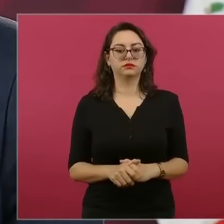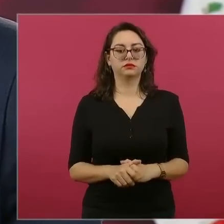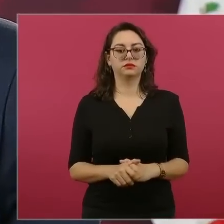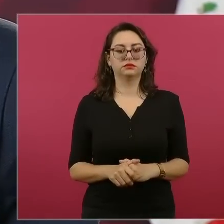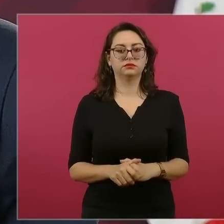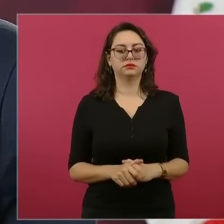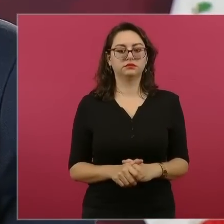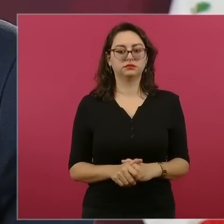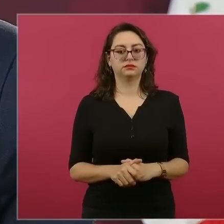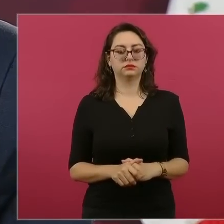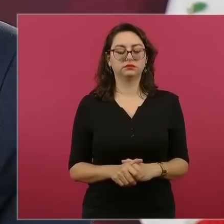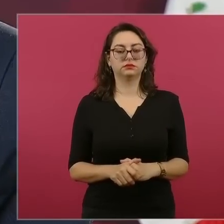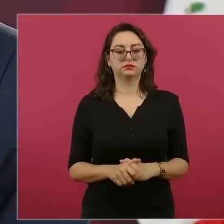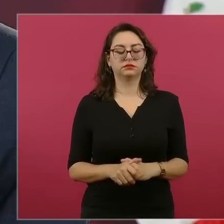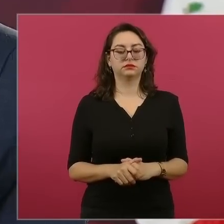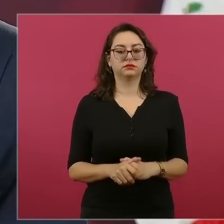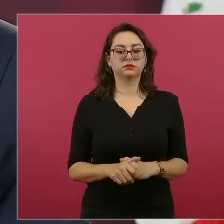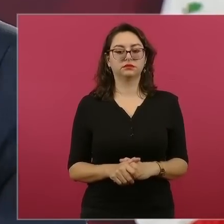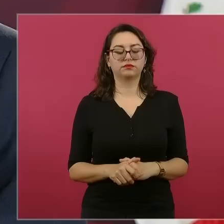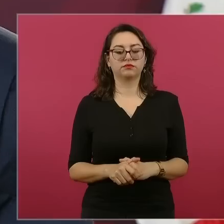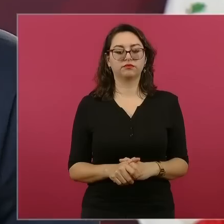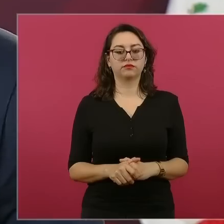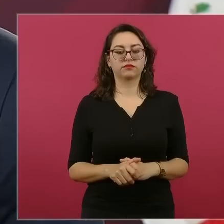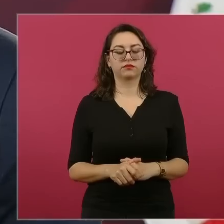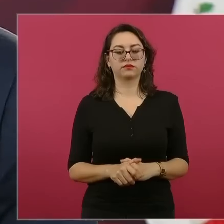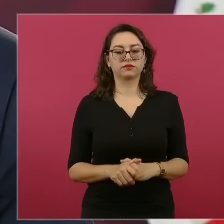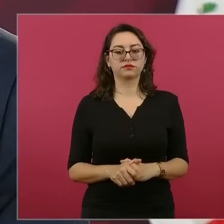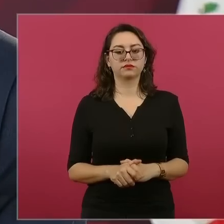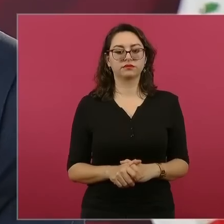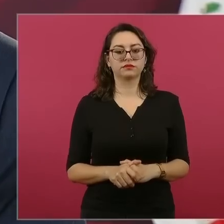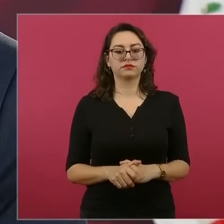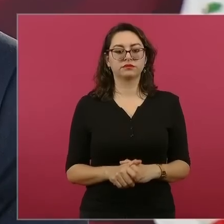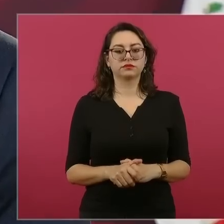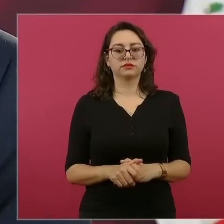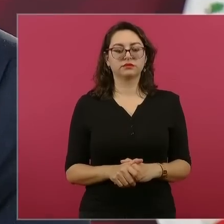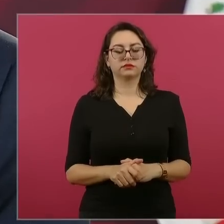para 120 elementos de